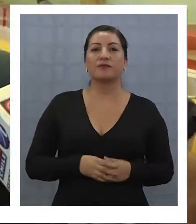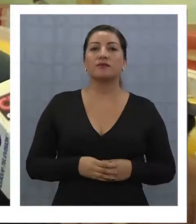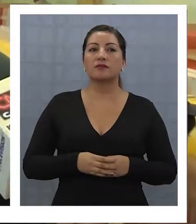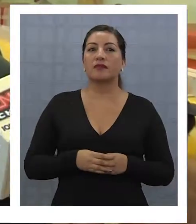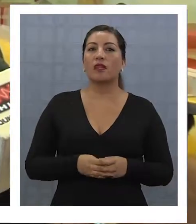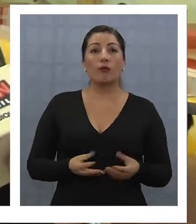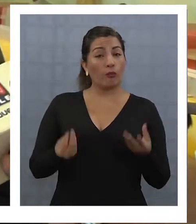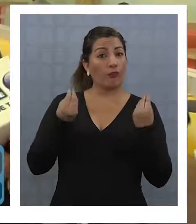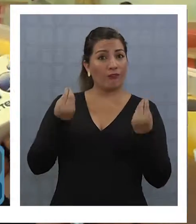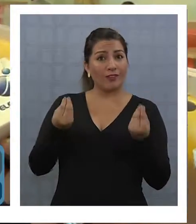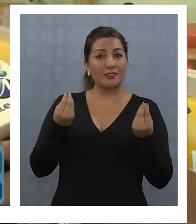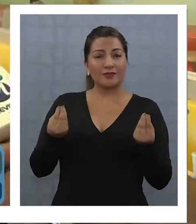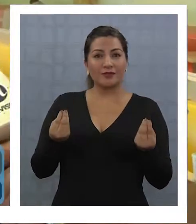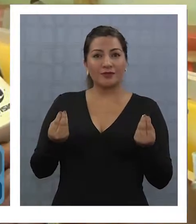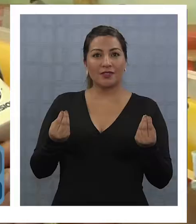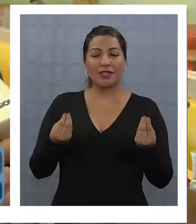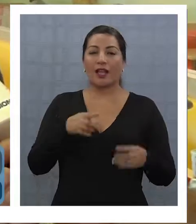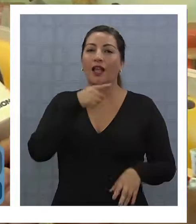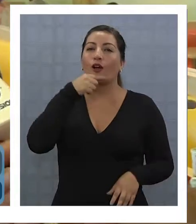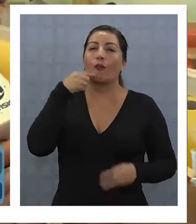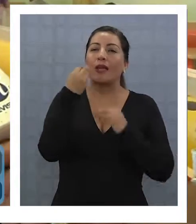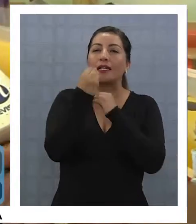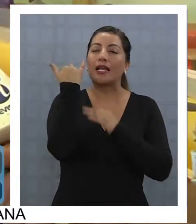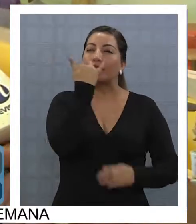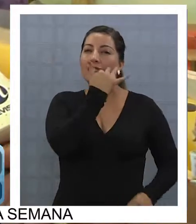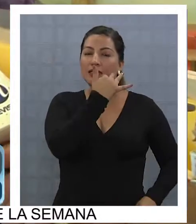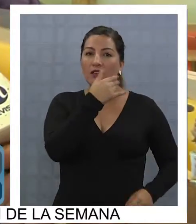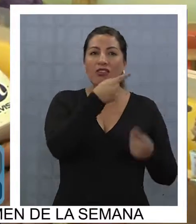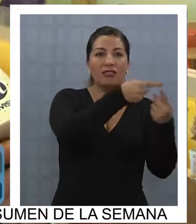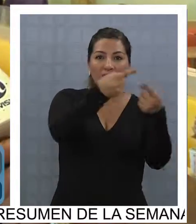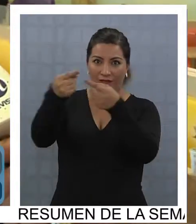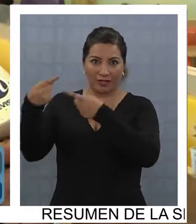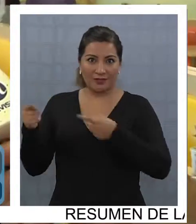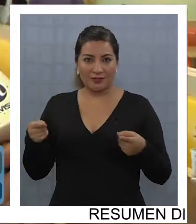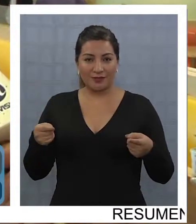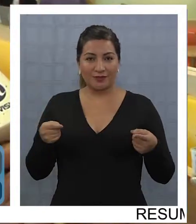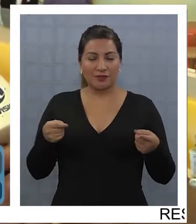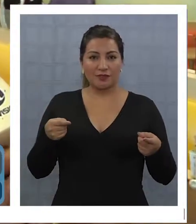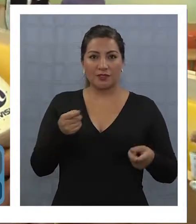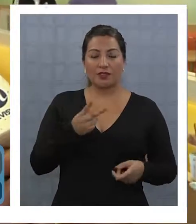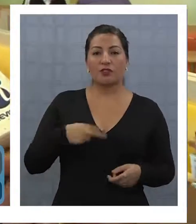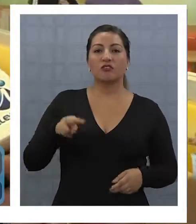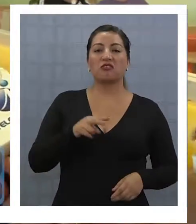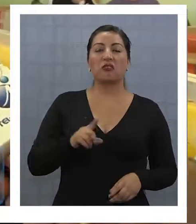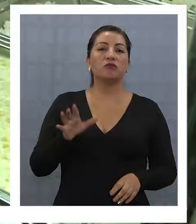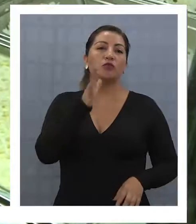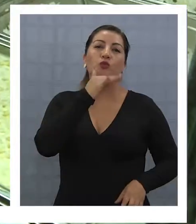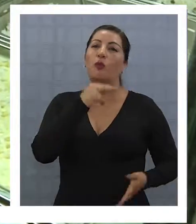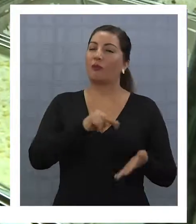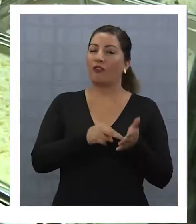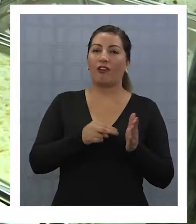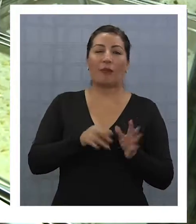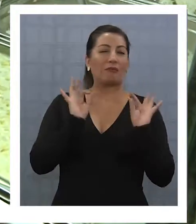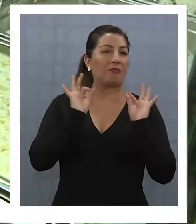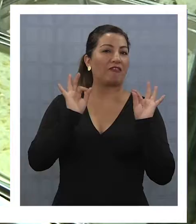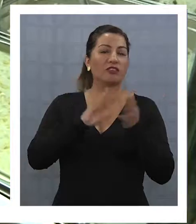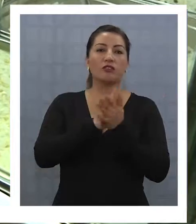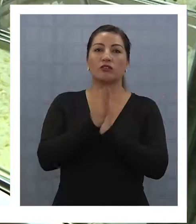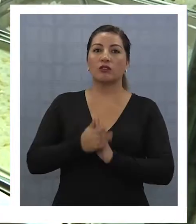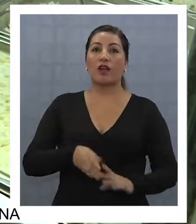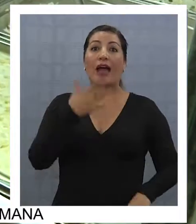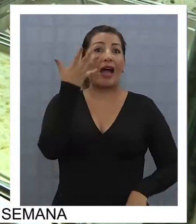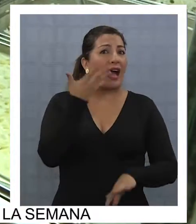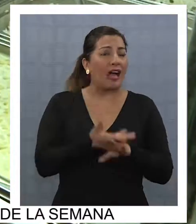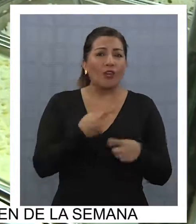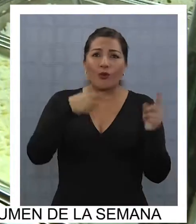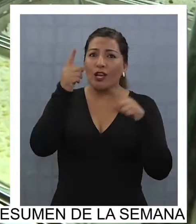buena, bien sabrosa, bastante diversidad, así que no, ningún problema y excelente todo. ¿Hubo algo que te gustara más que otra